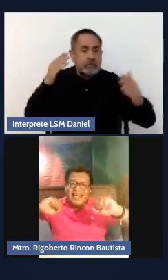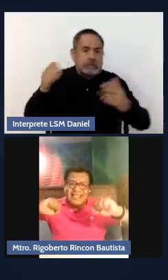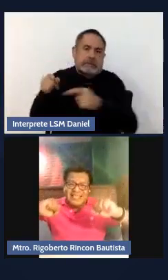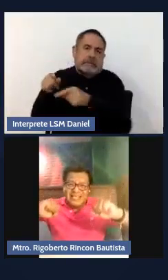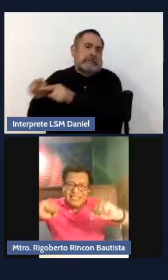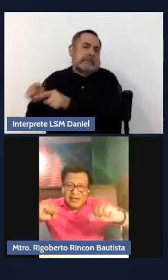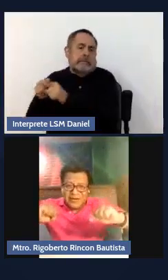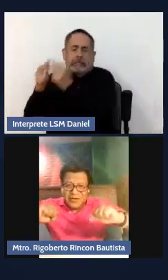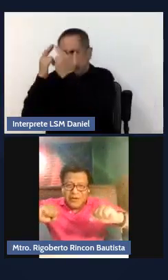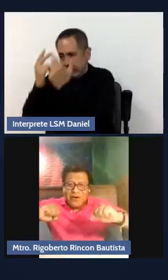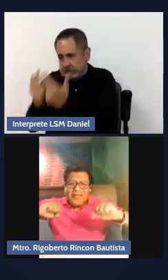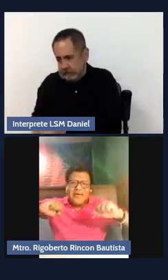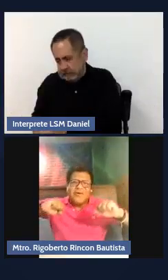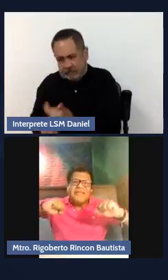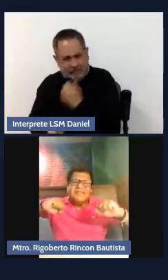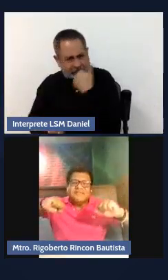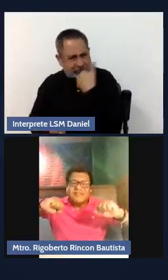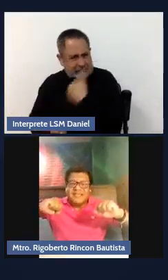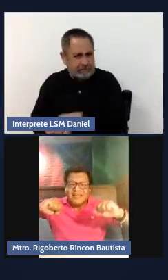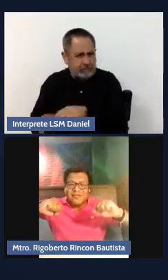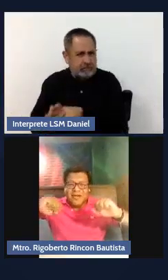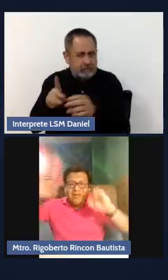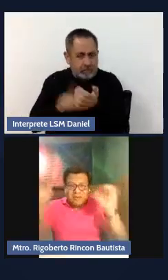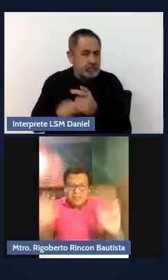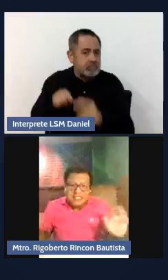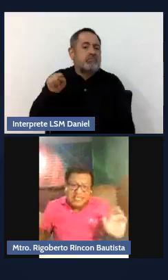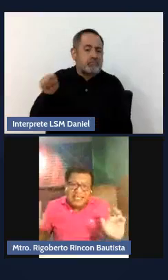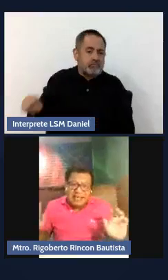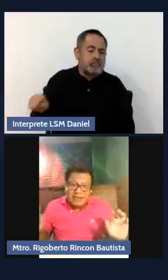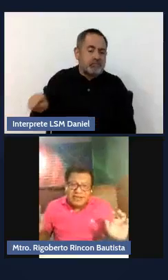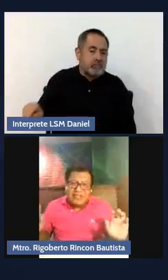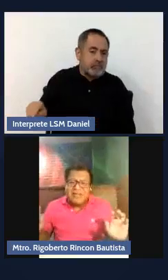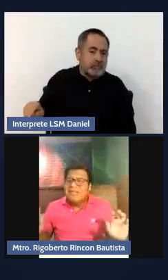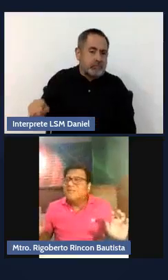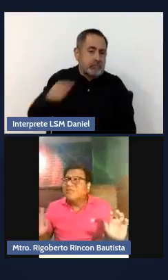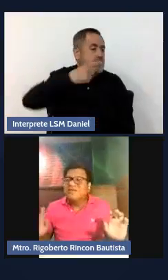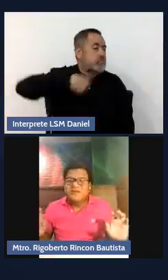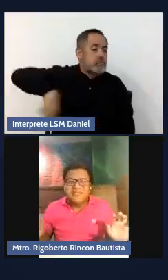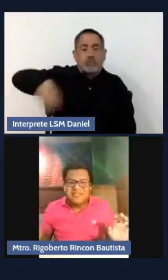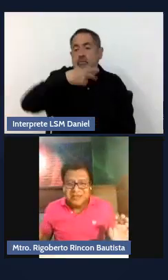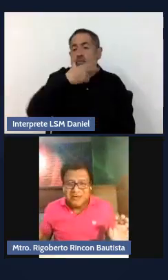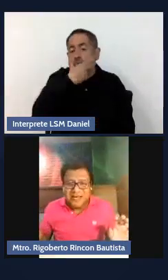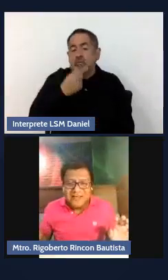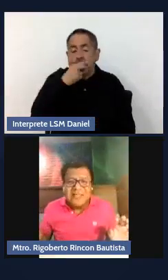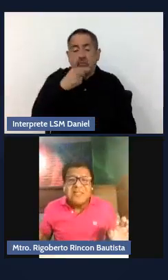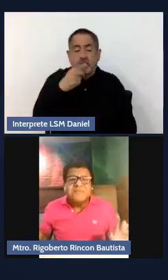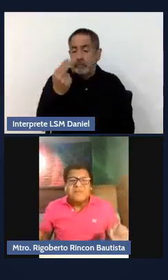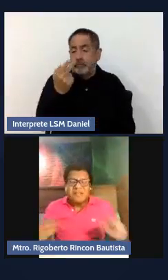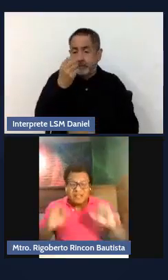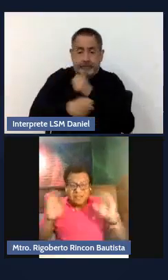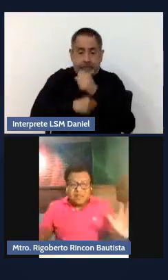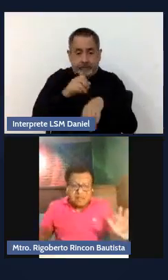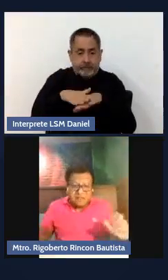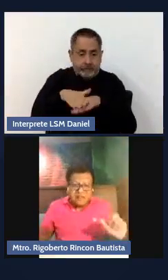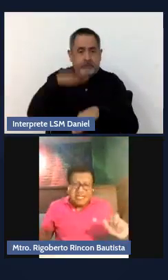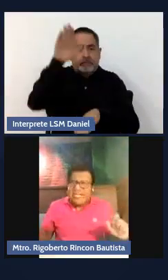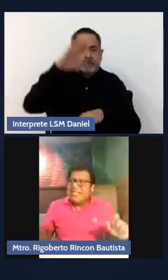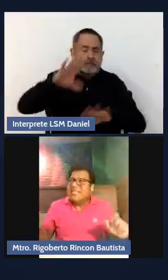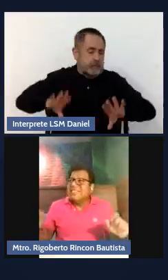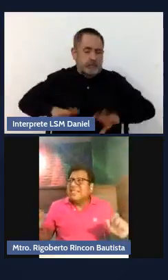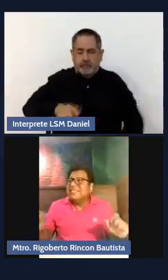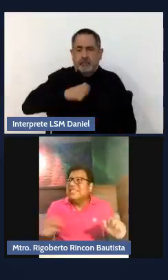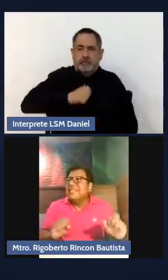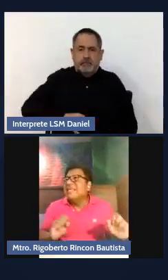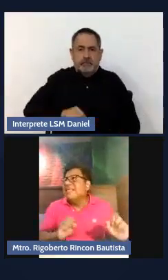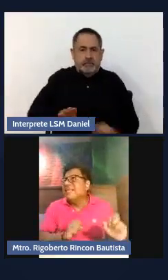desarrollo biológico del ser humano, pues nos indica que nosotros después de los 25 años ya tenemos una personalidad cristalizada y